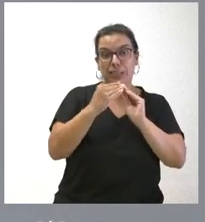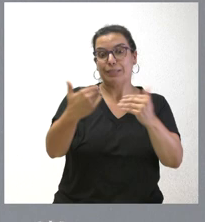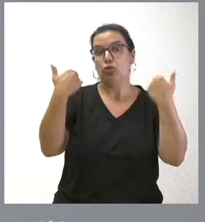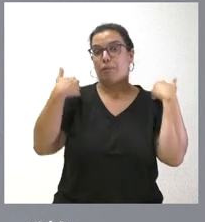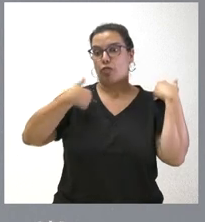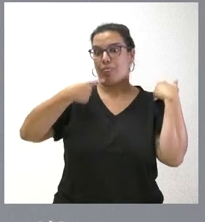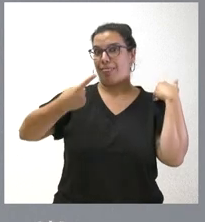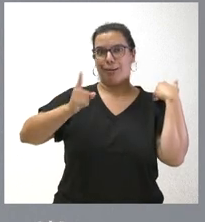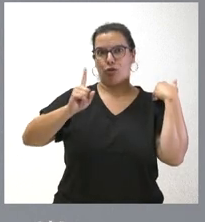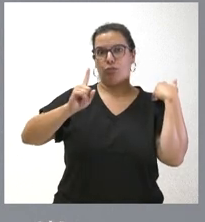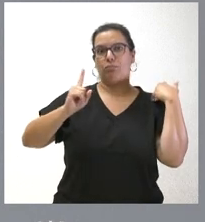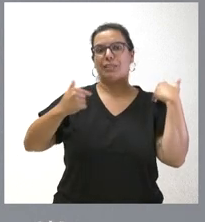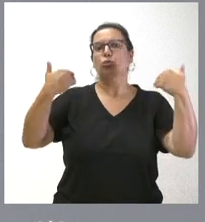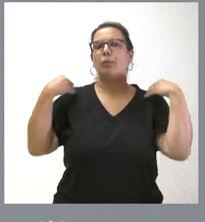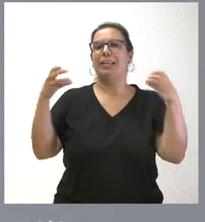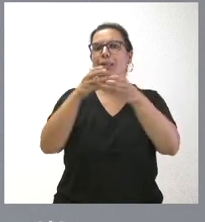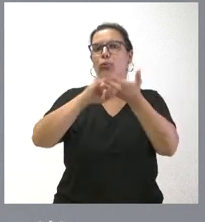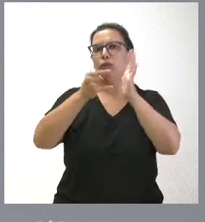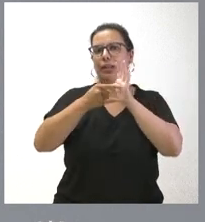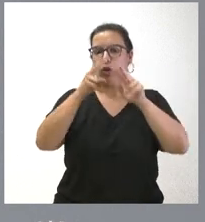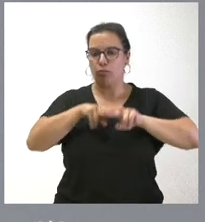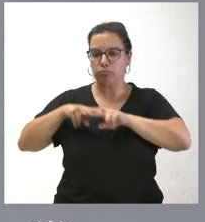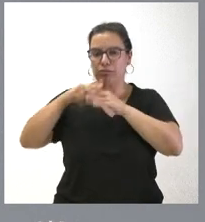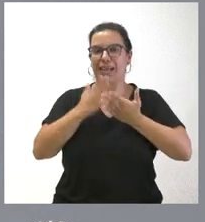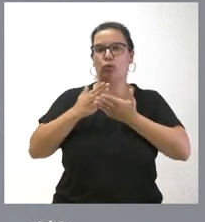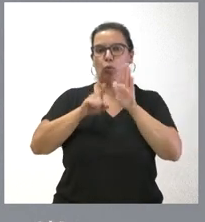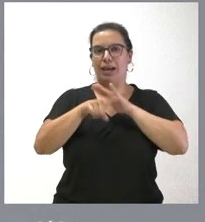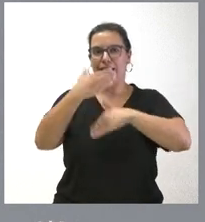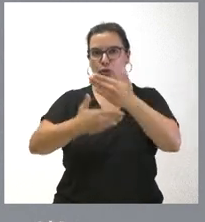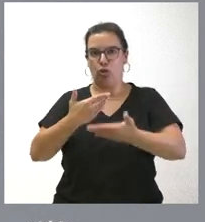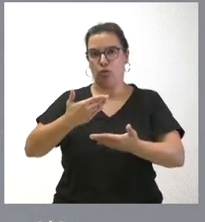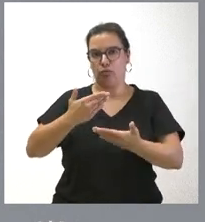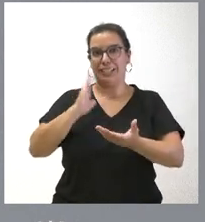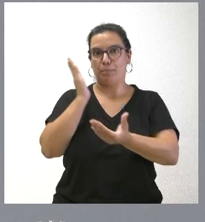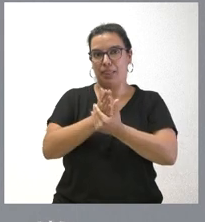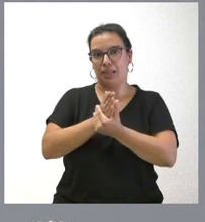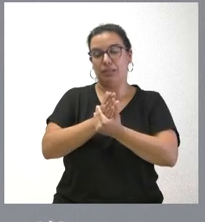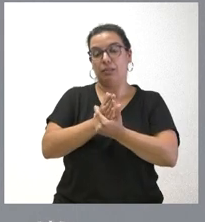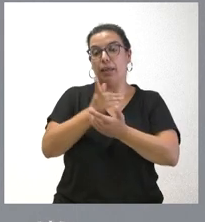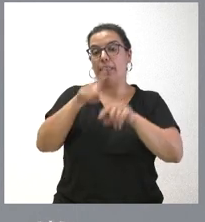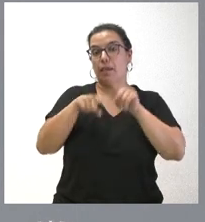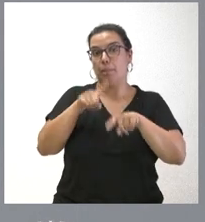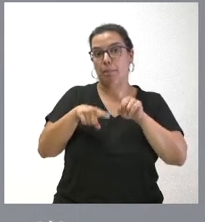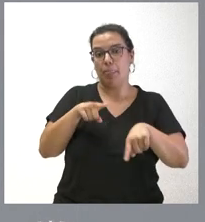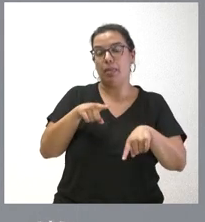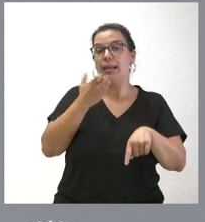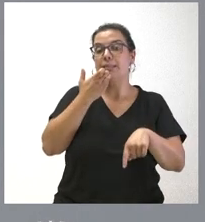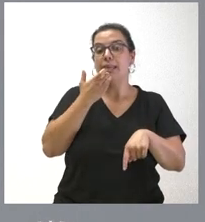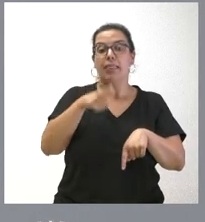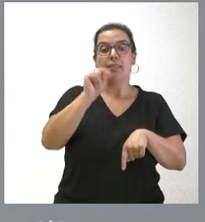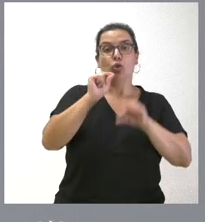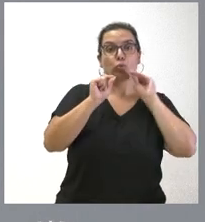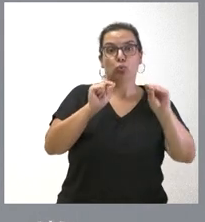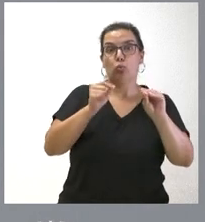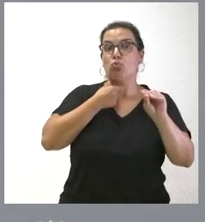tramita ese expediente y en todo caso sus decisiones están sujetas a los procedimientos de recursos que establece la